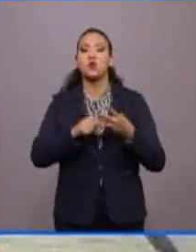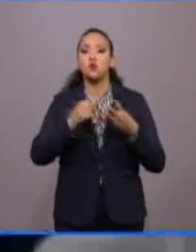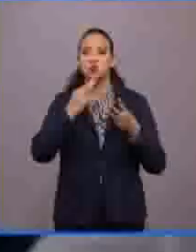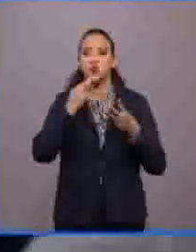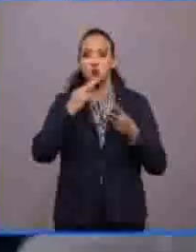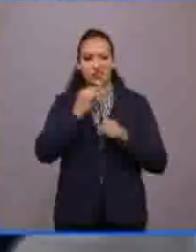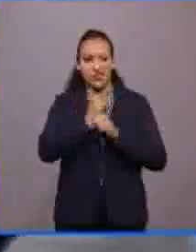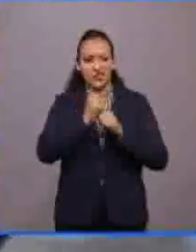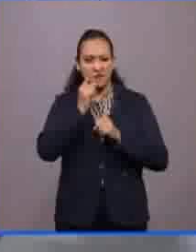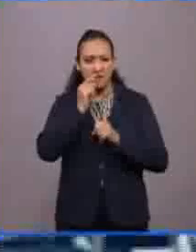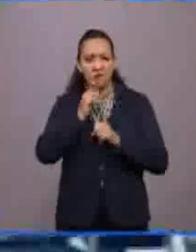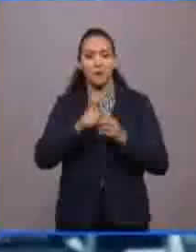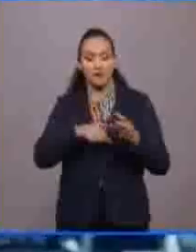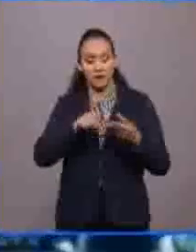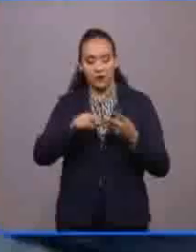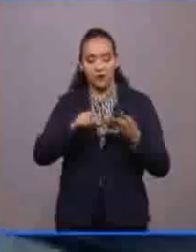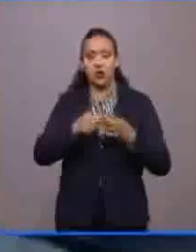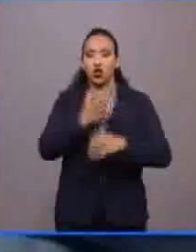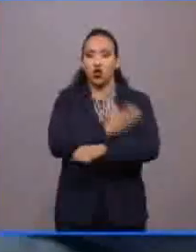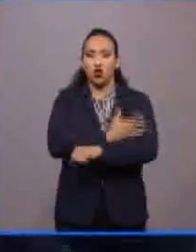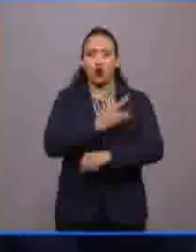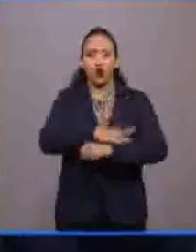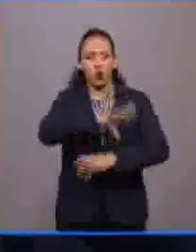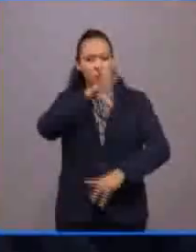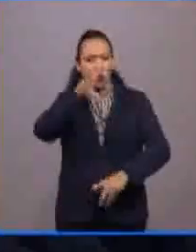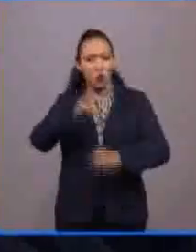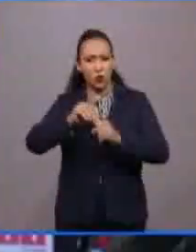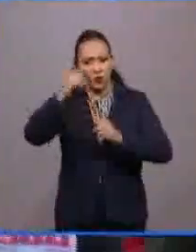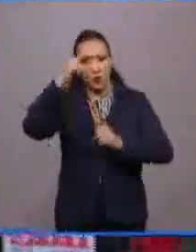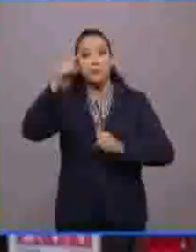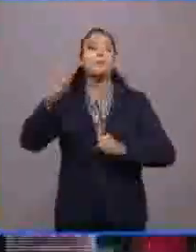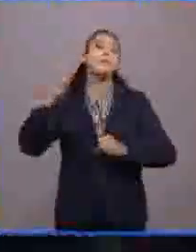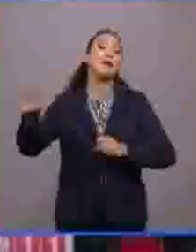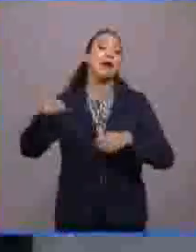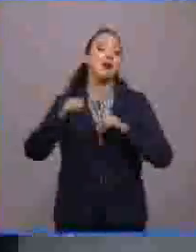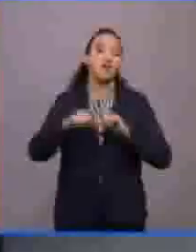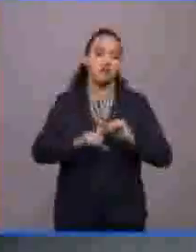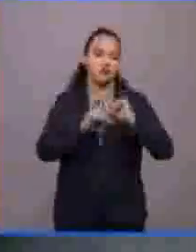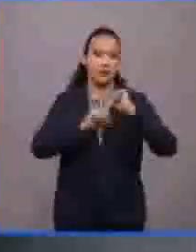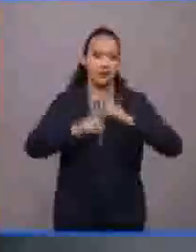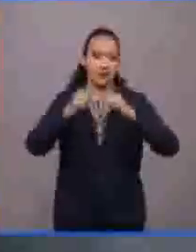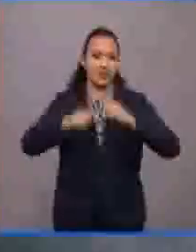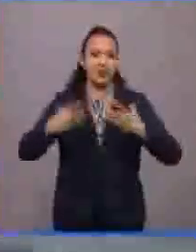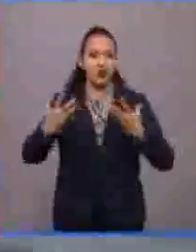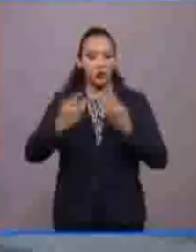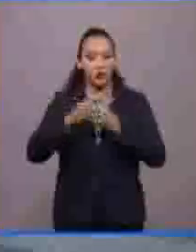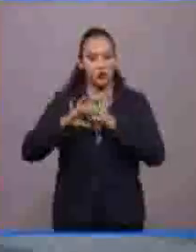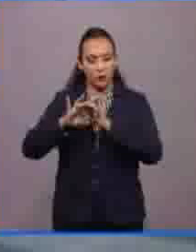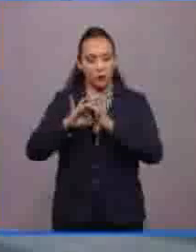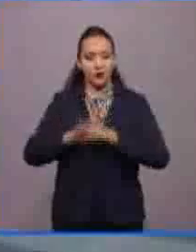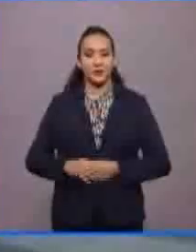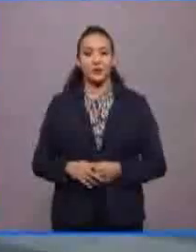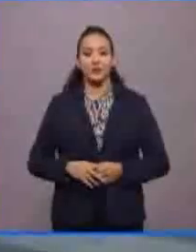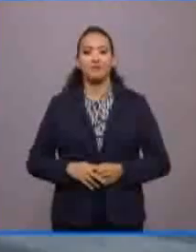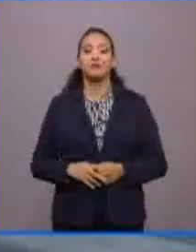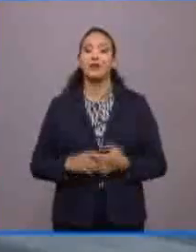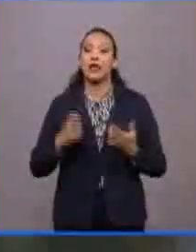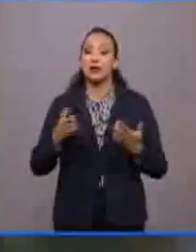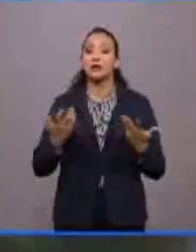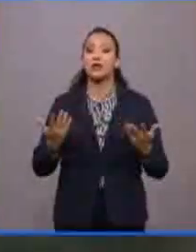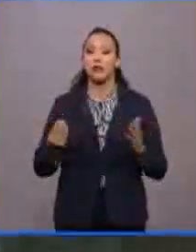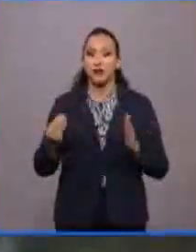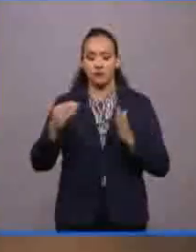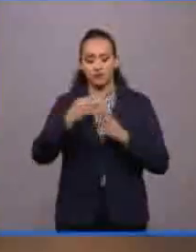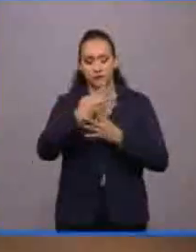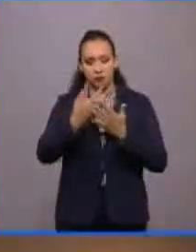inteligencia e investigación y coordinación absoluta en el Gabinete de Seguridad con las entidades federativas. Ejes que guiarán las